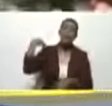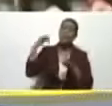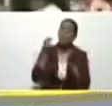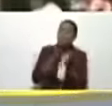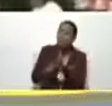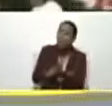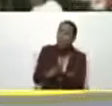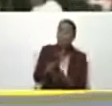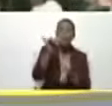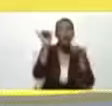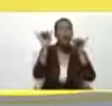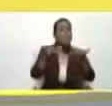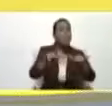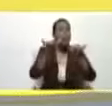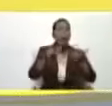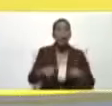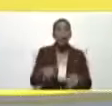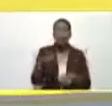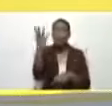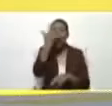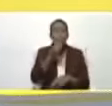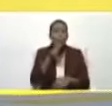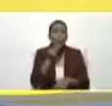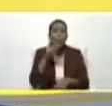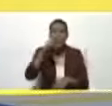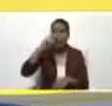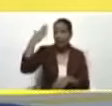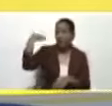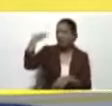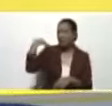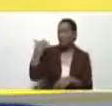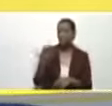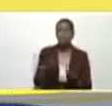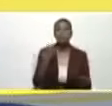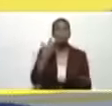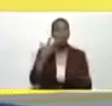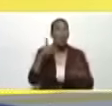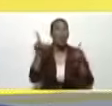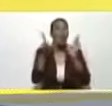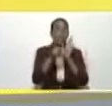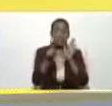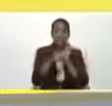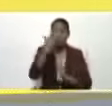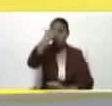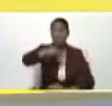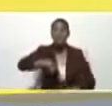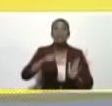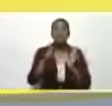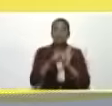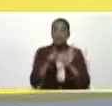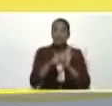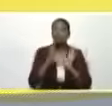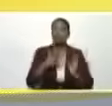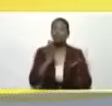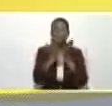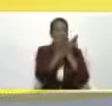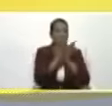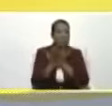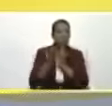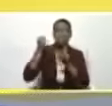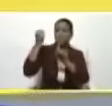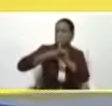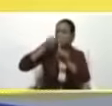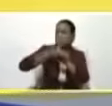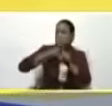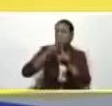ustedes Cuando chamito me tocó en los liceos echarle